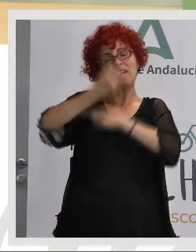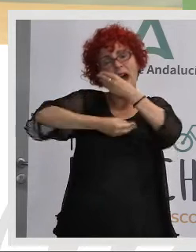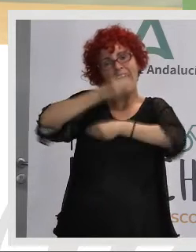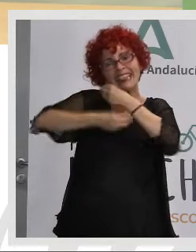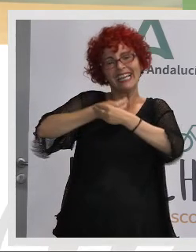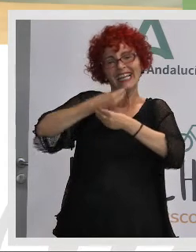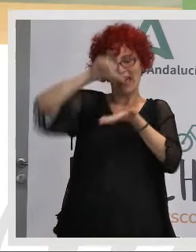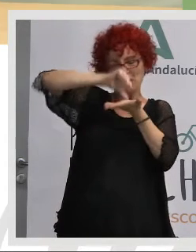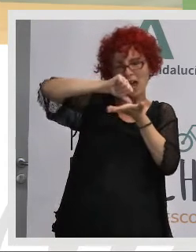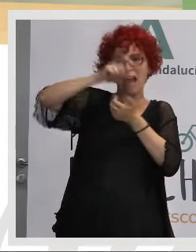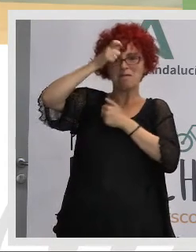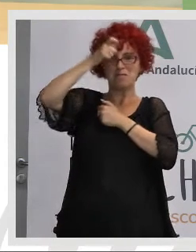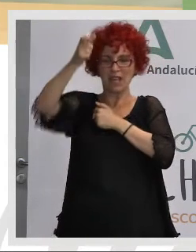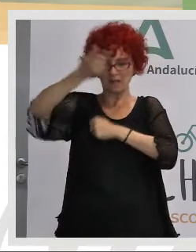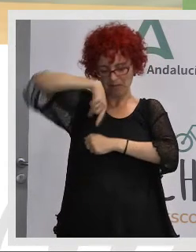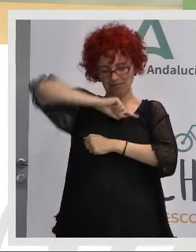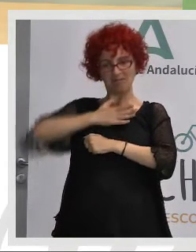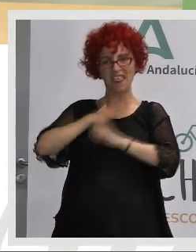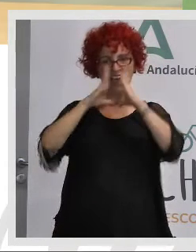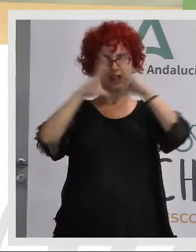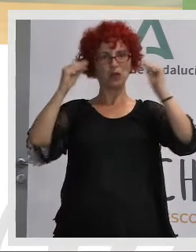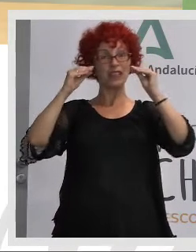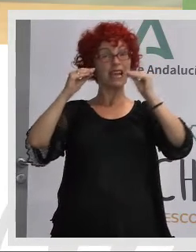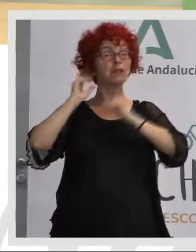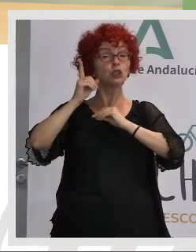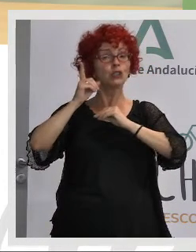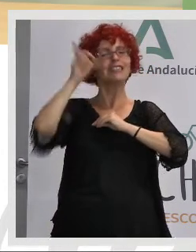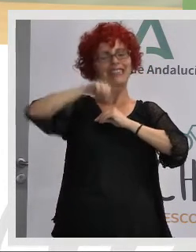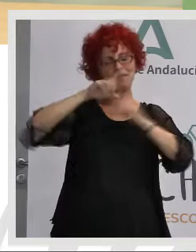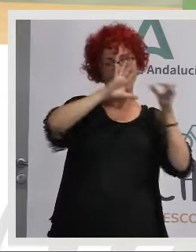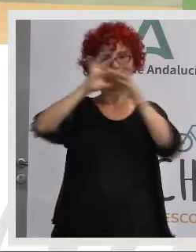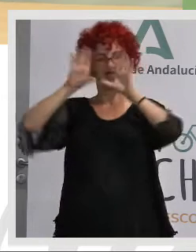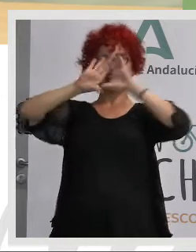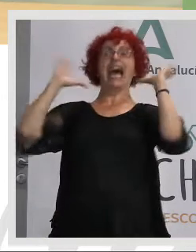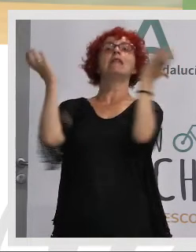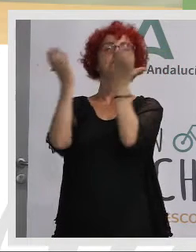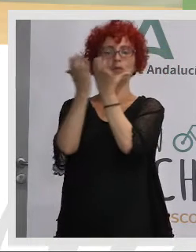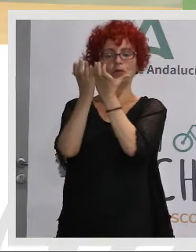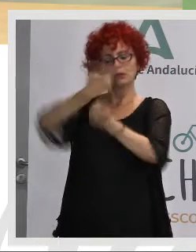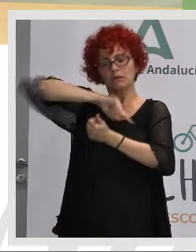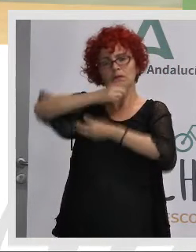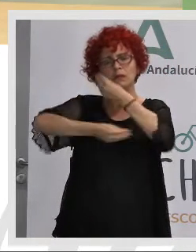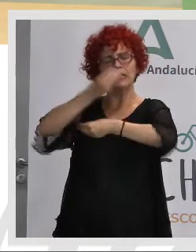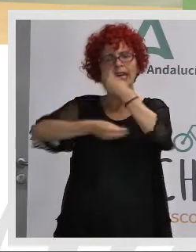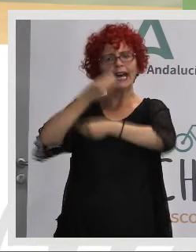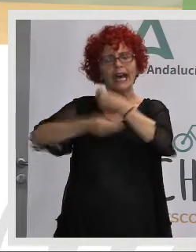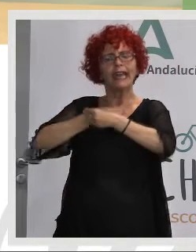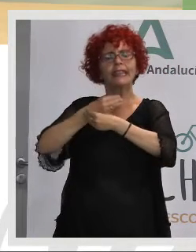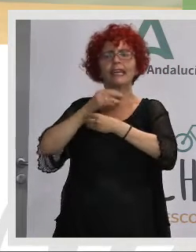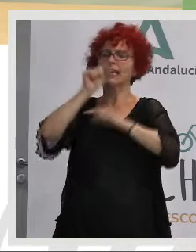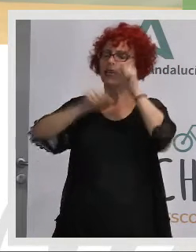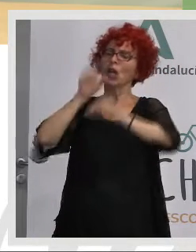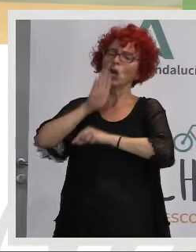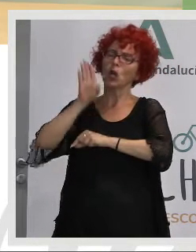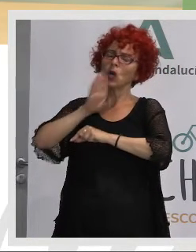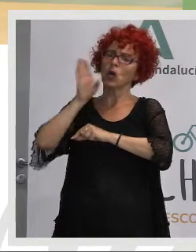ciudad, Andalucía, pero después también el planeta. Entre todos tenemos que ayudar a reducir esa contaminación y la